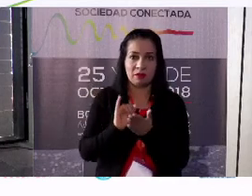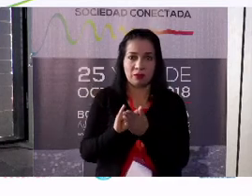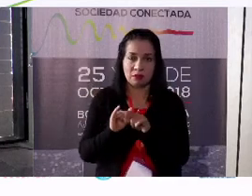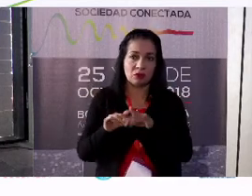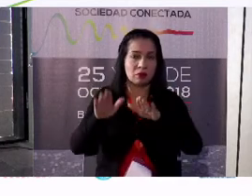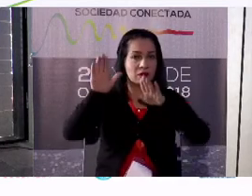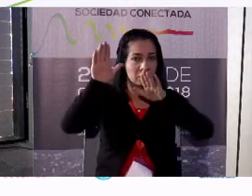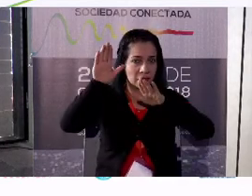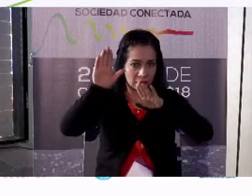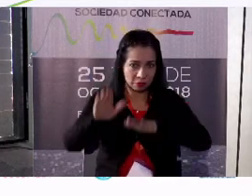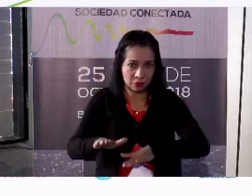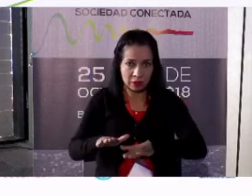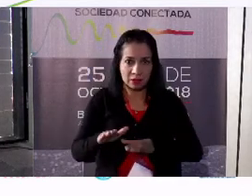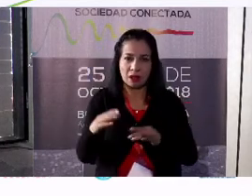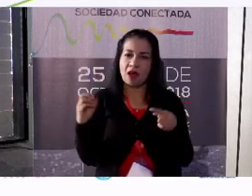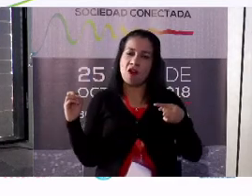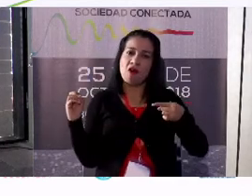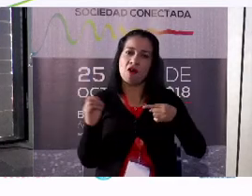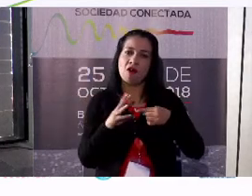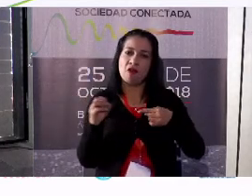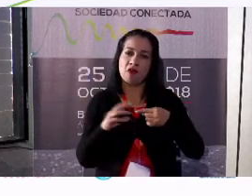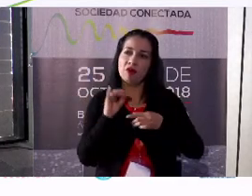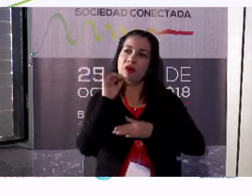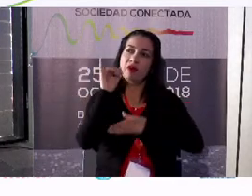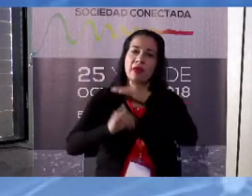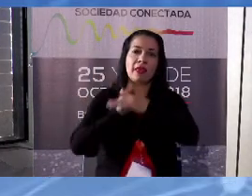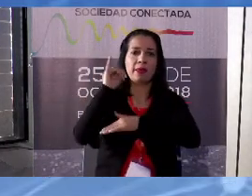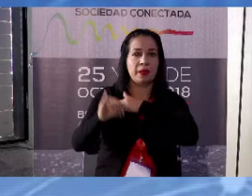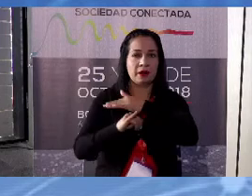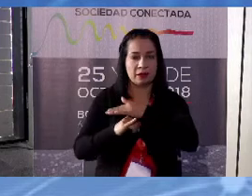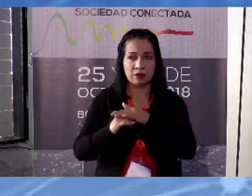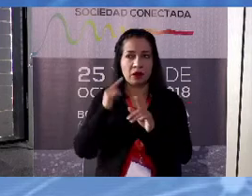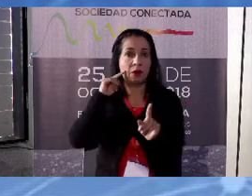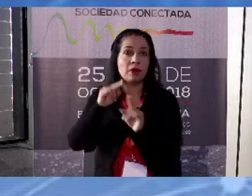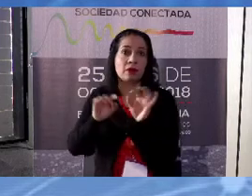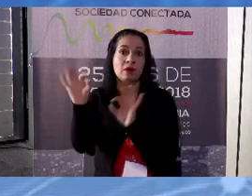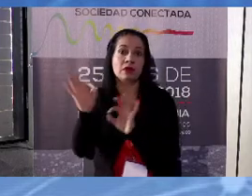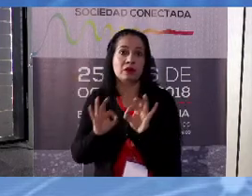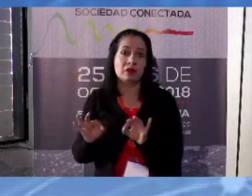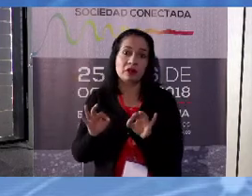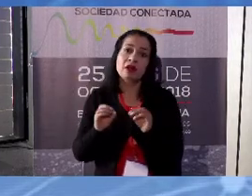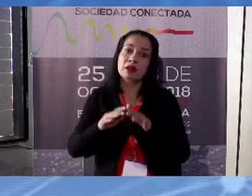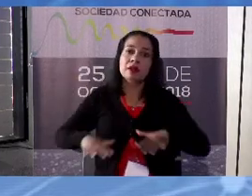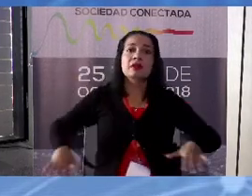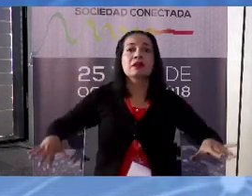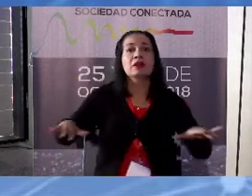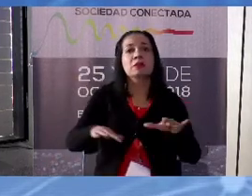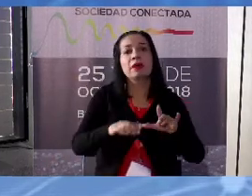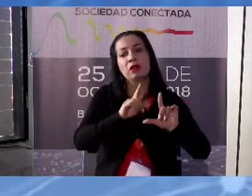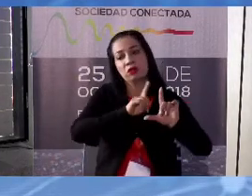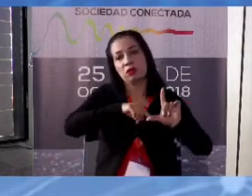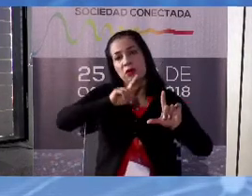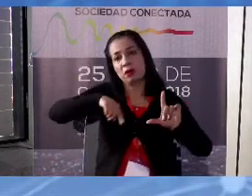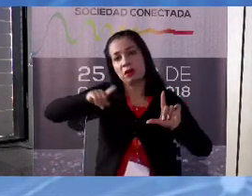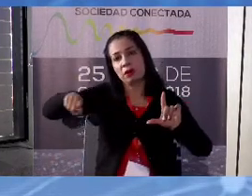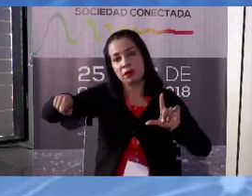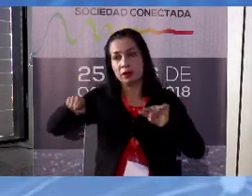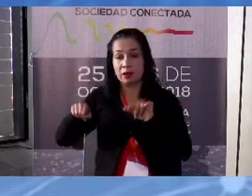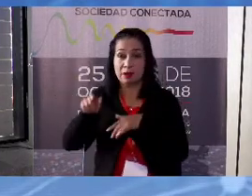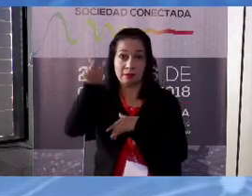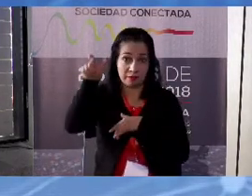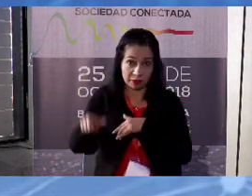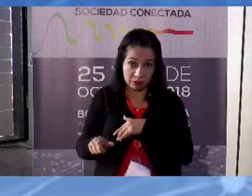que se ocupan de la gestión del espectro radioeléctrico el señor Sánchez ha participado en varias Cumbres mundiales